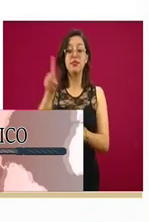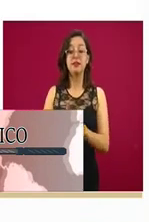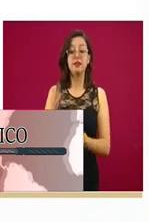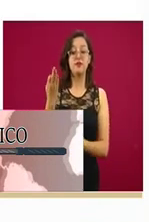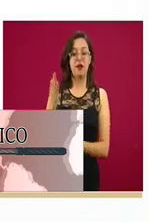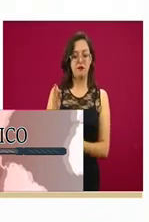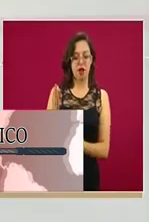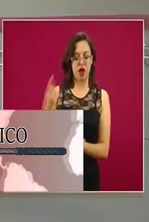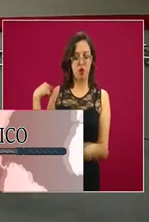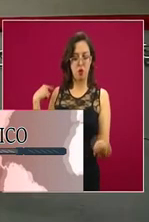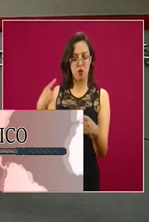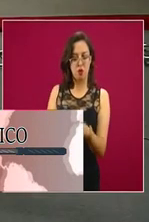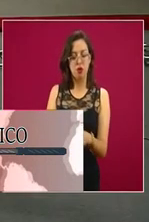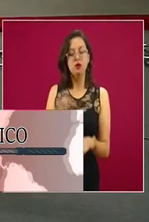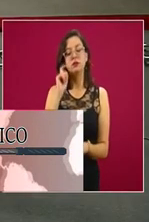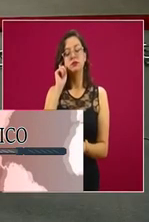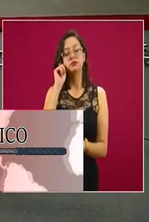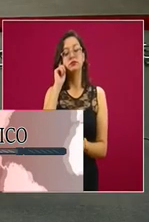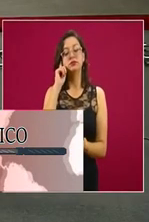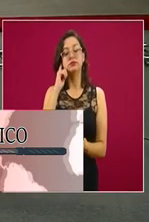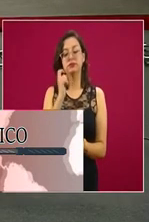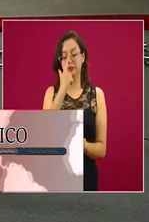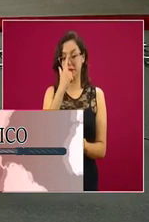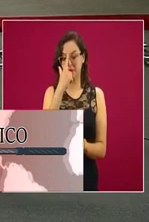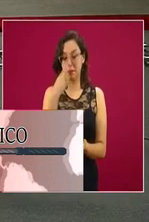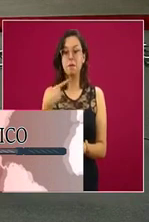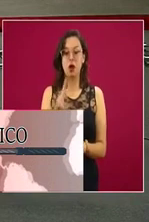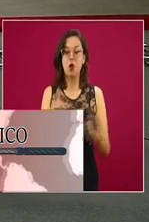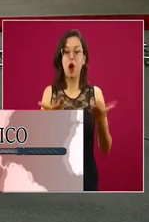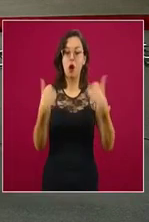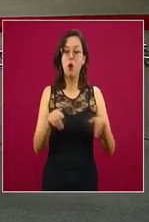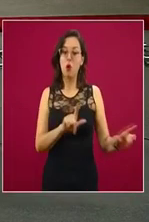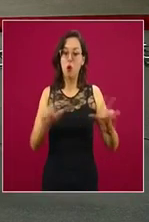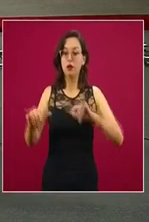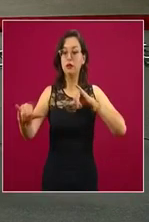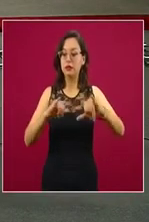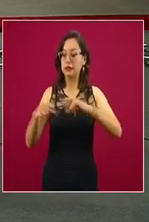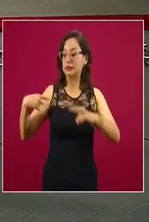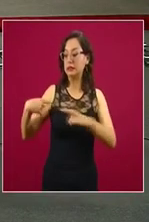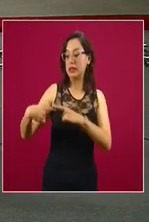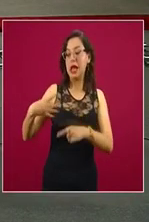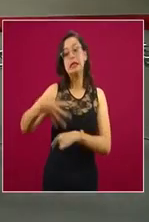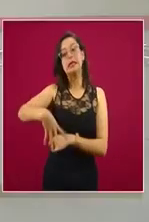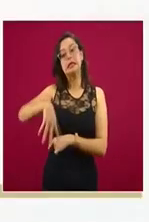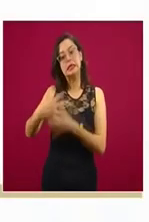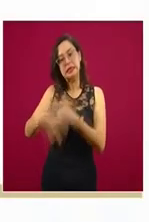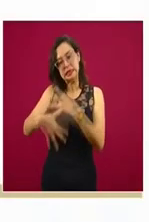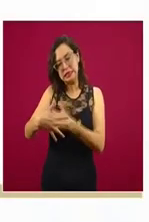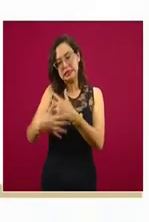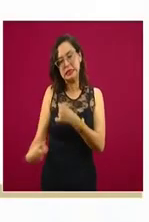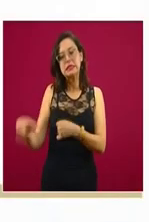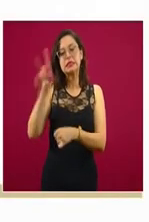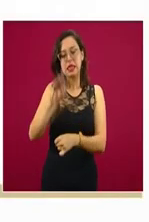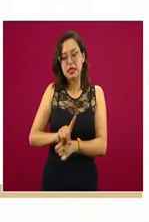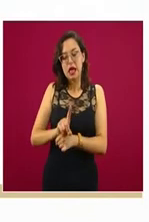siguiente diapositiva la enfermedad activa, la de los últimos 14 días, y cambia un poco el patrón de